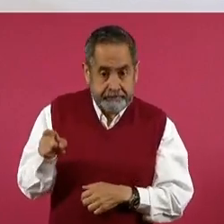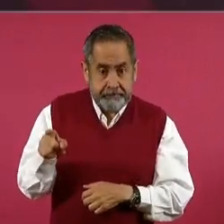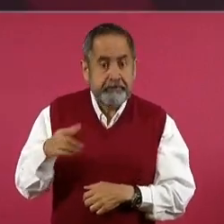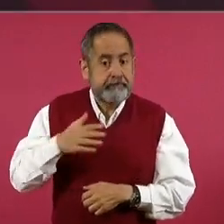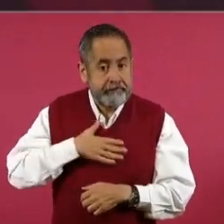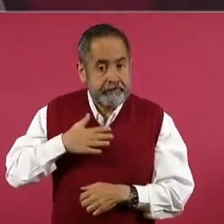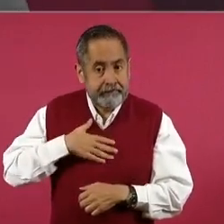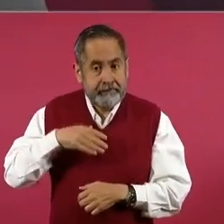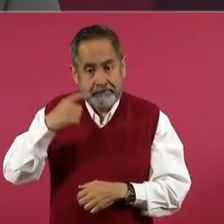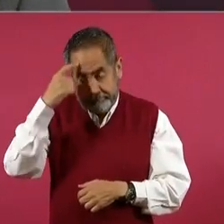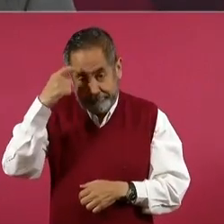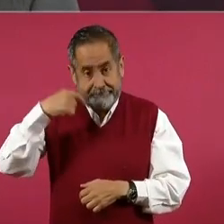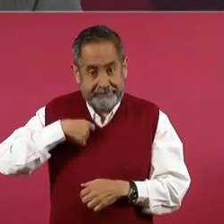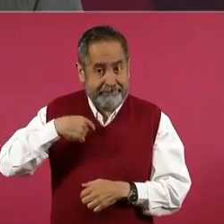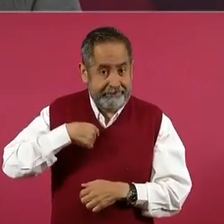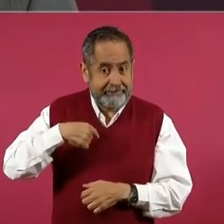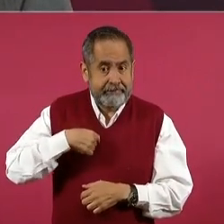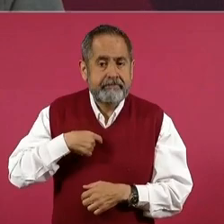a nosotros nos tocó